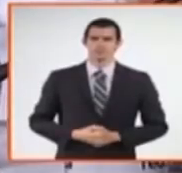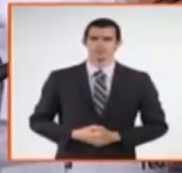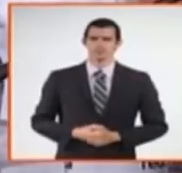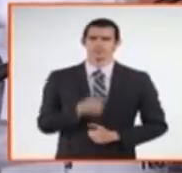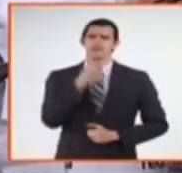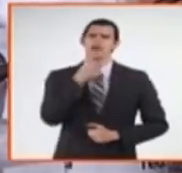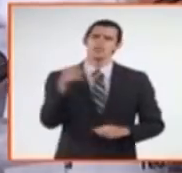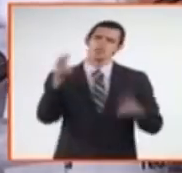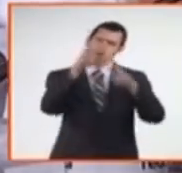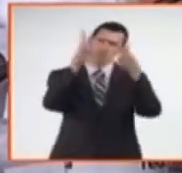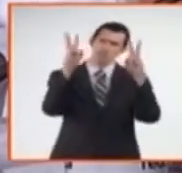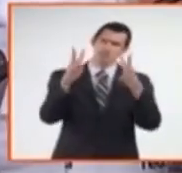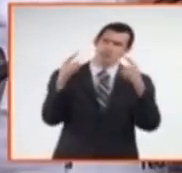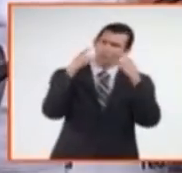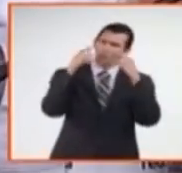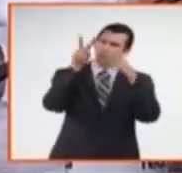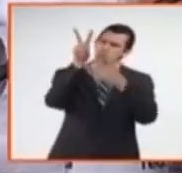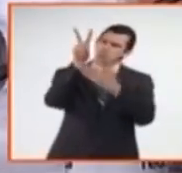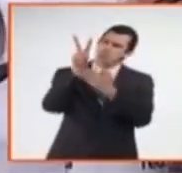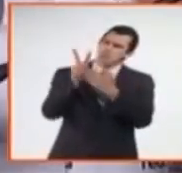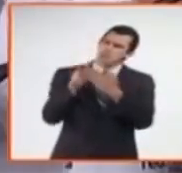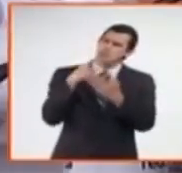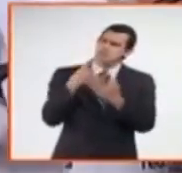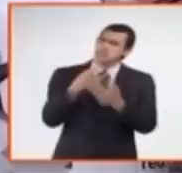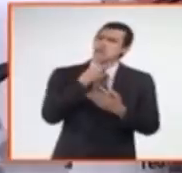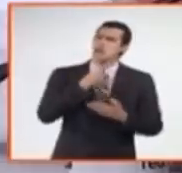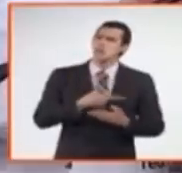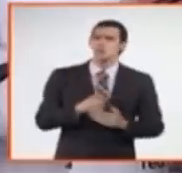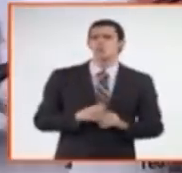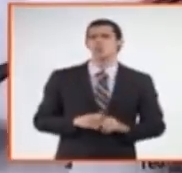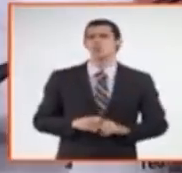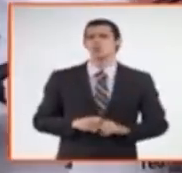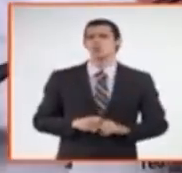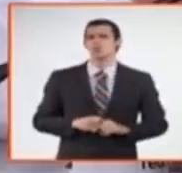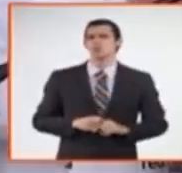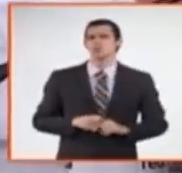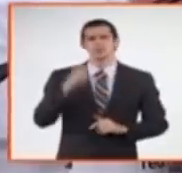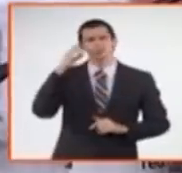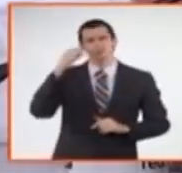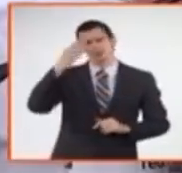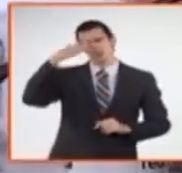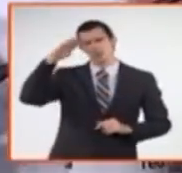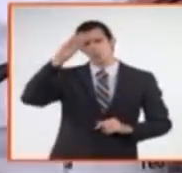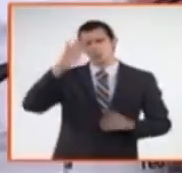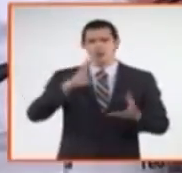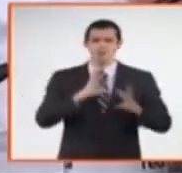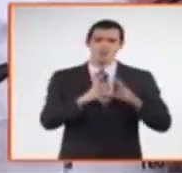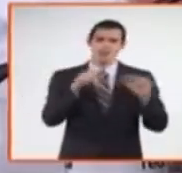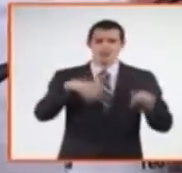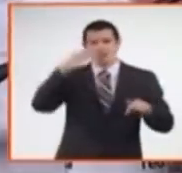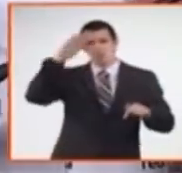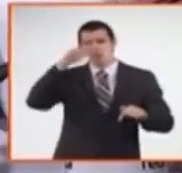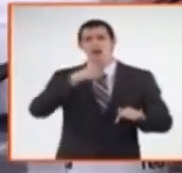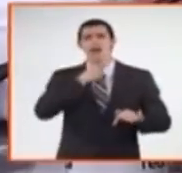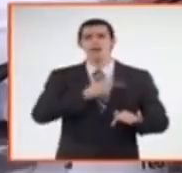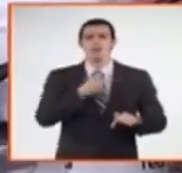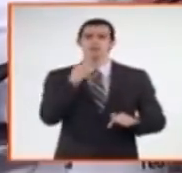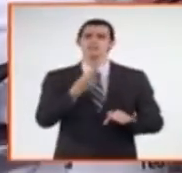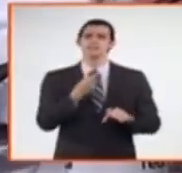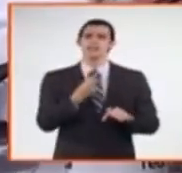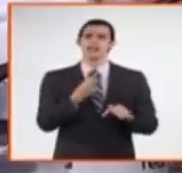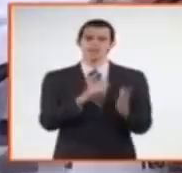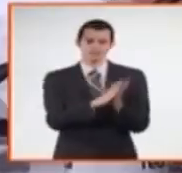diagnosticado con peces por ejemplo en el caso de cuba en las publicaciones estás hablando de que hay dos o tres veces